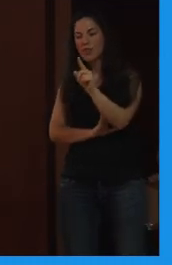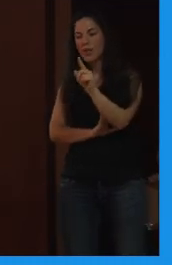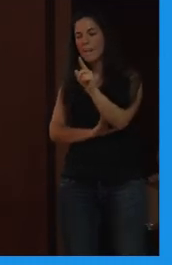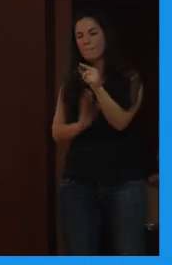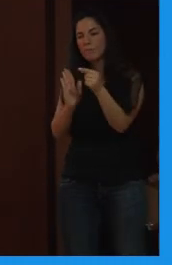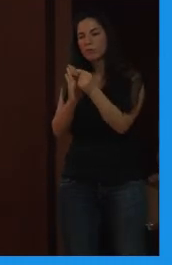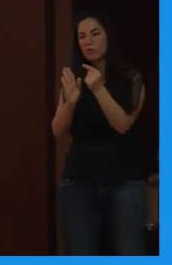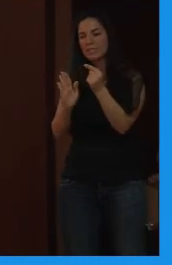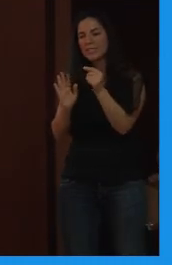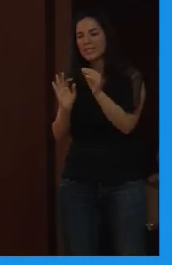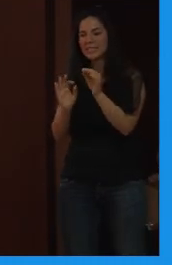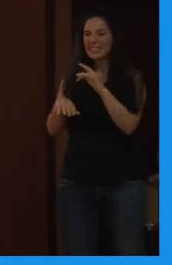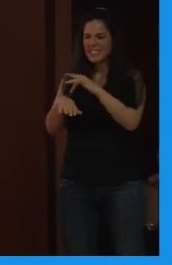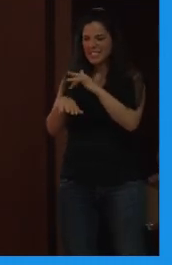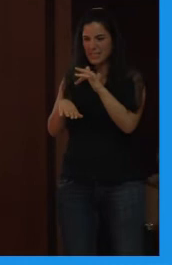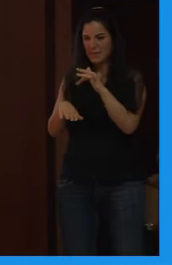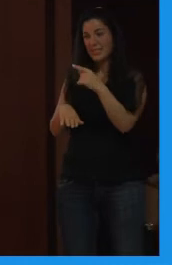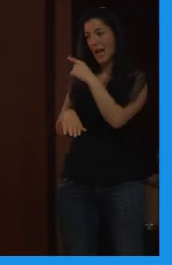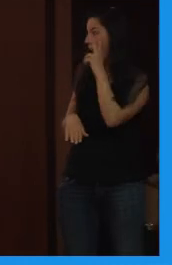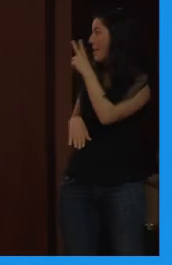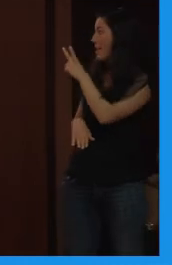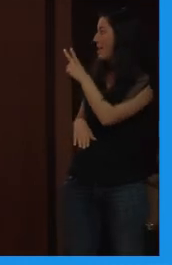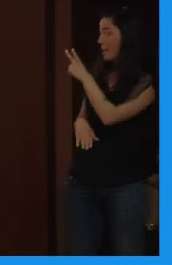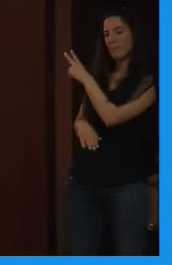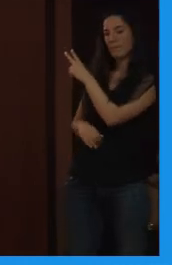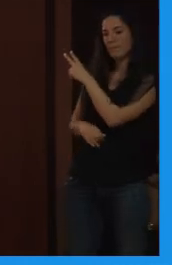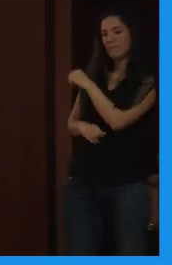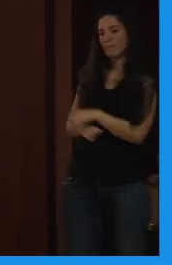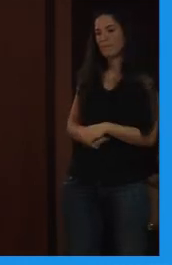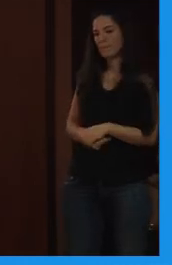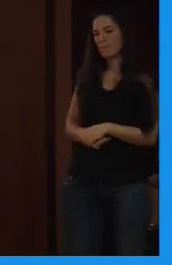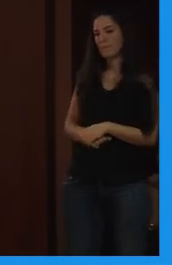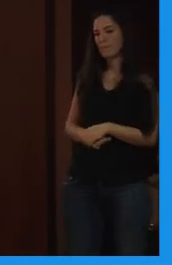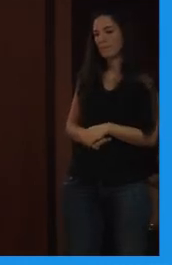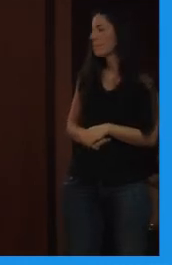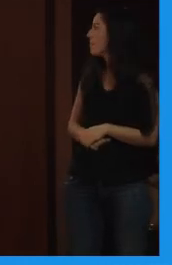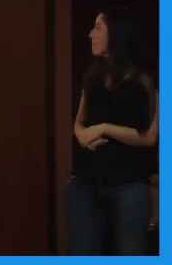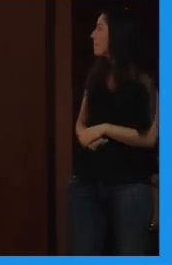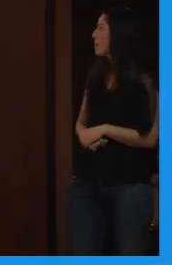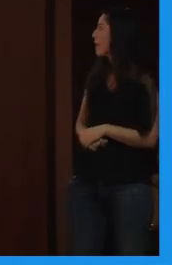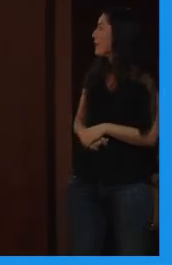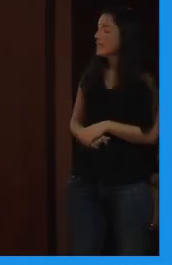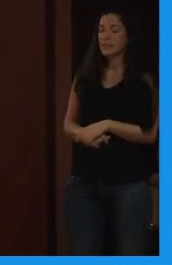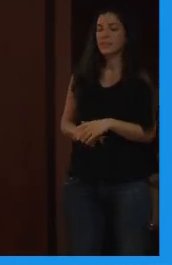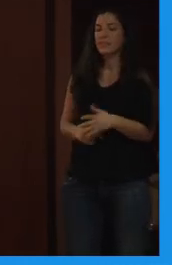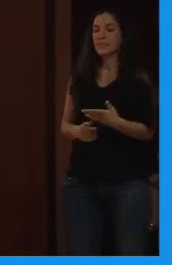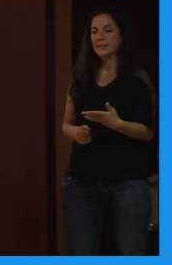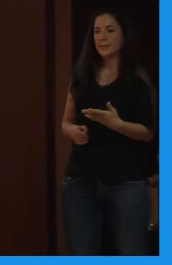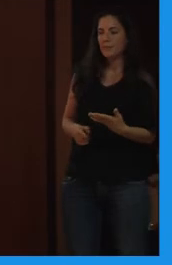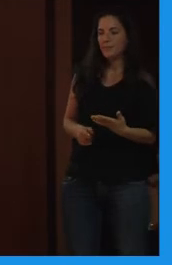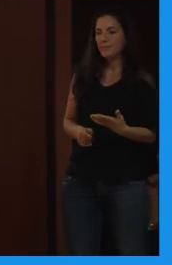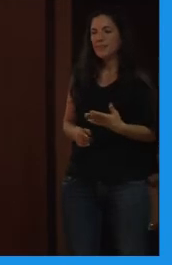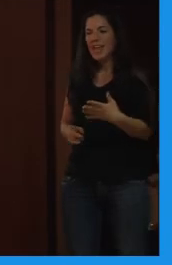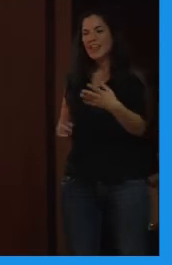sensibles. Aquí lo veis, no hay marcadores serológicos ni instrumentales, entonces el diagnóstico es